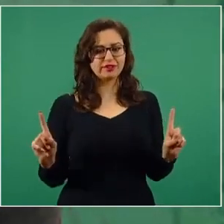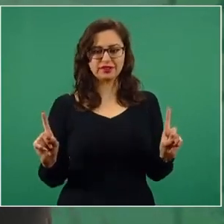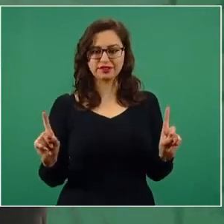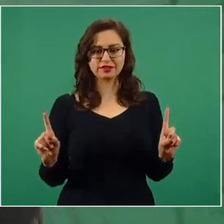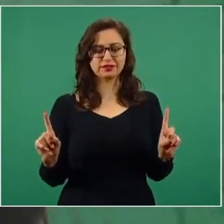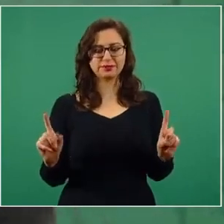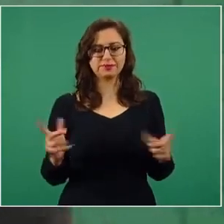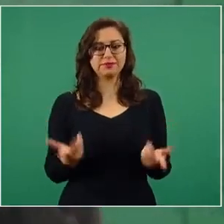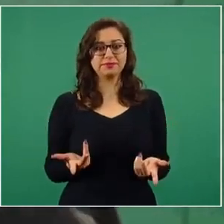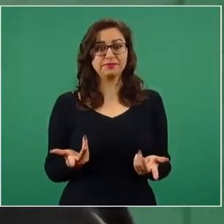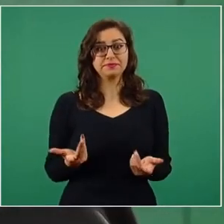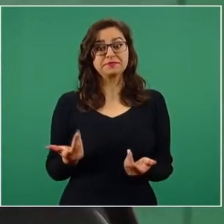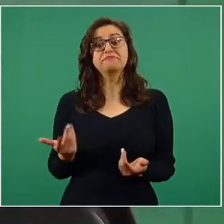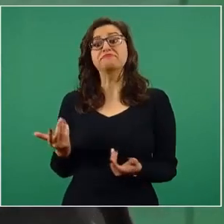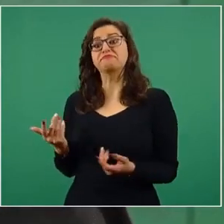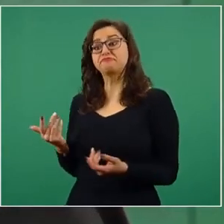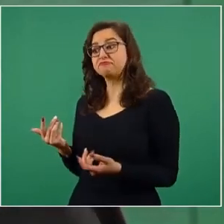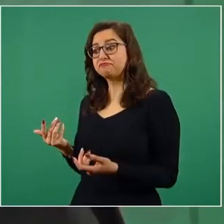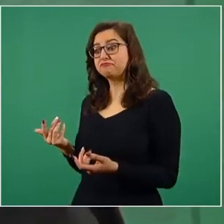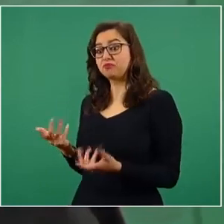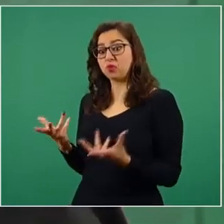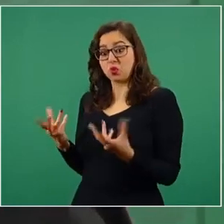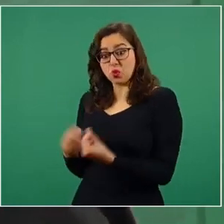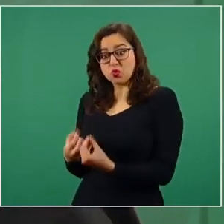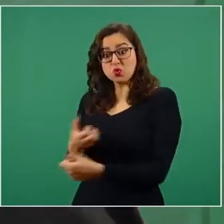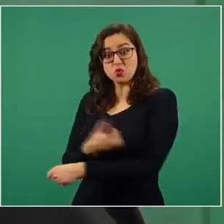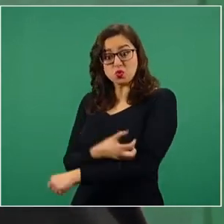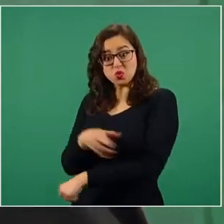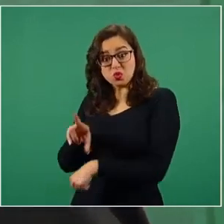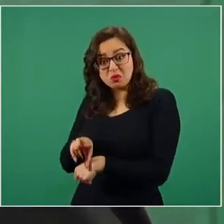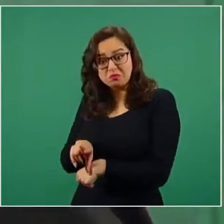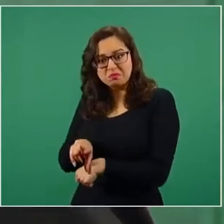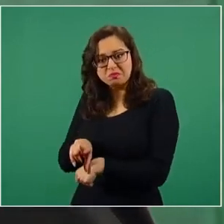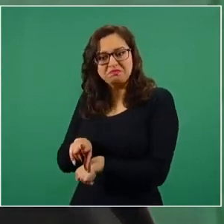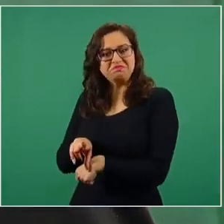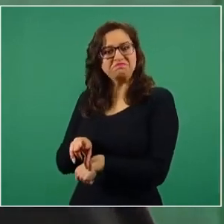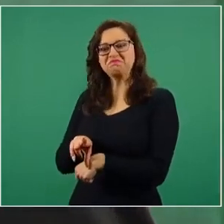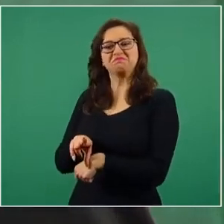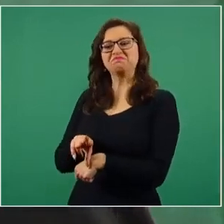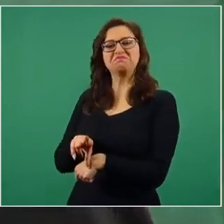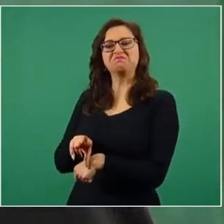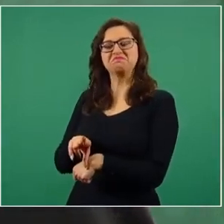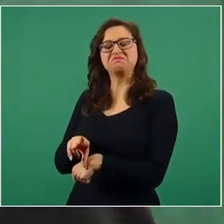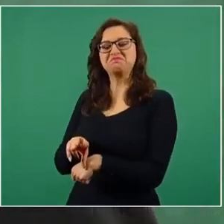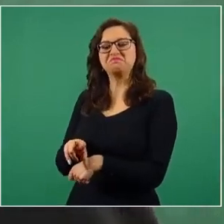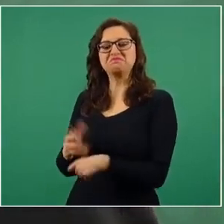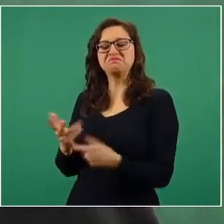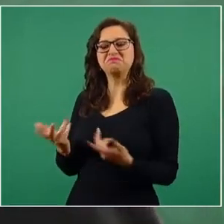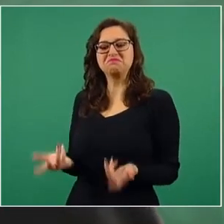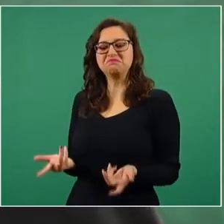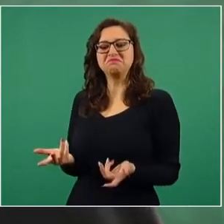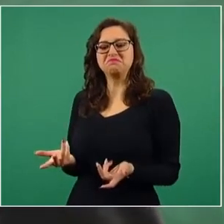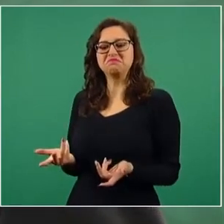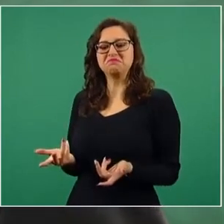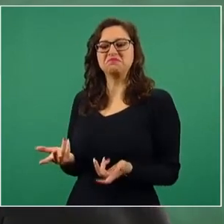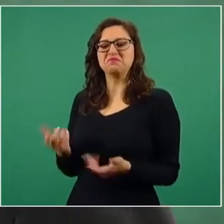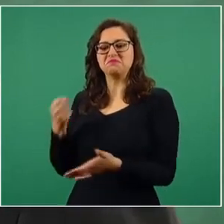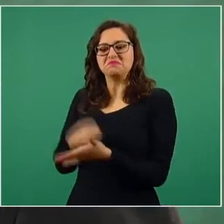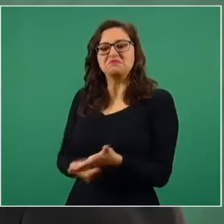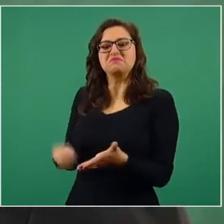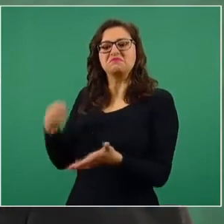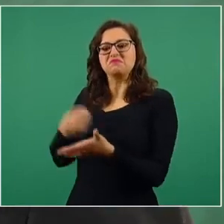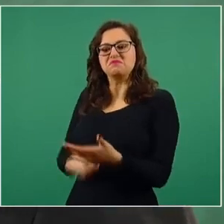aislada. No había coordinación y tampoco había